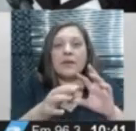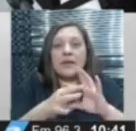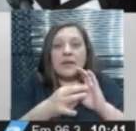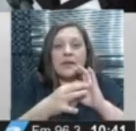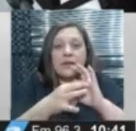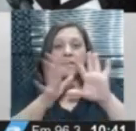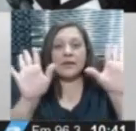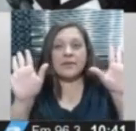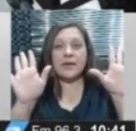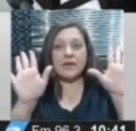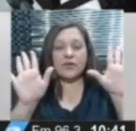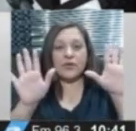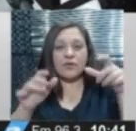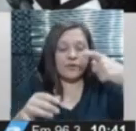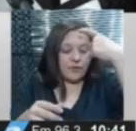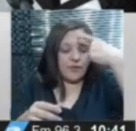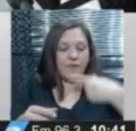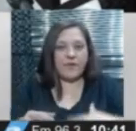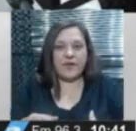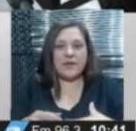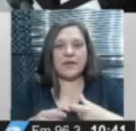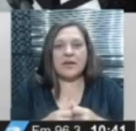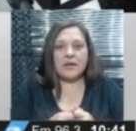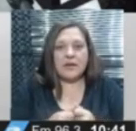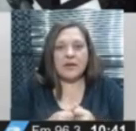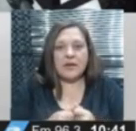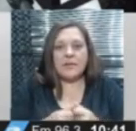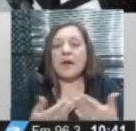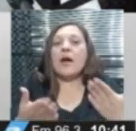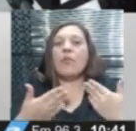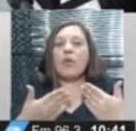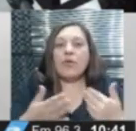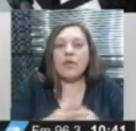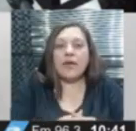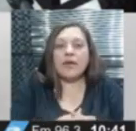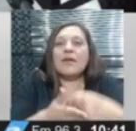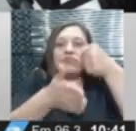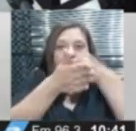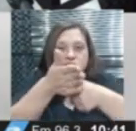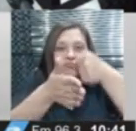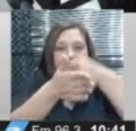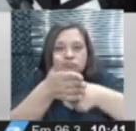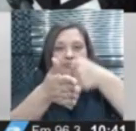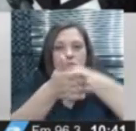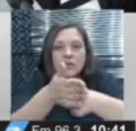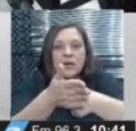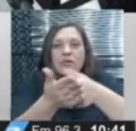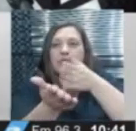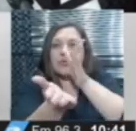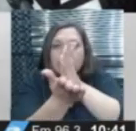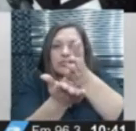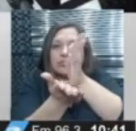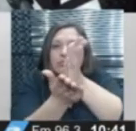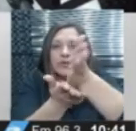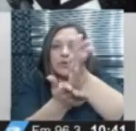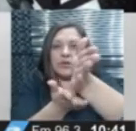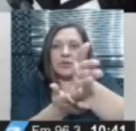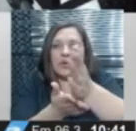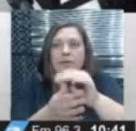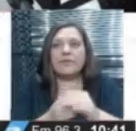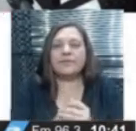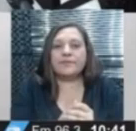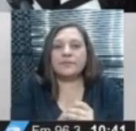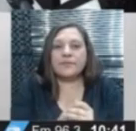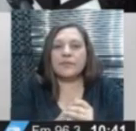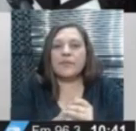nuestra gente para poder iniciar la lucha o para a las mismas mujeres no son muchos años de muchos años de